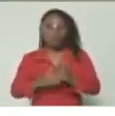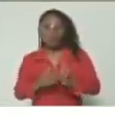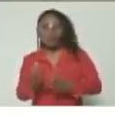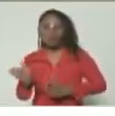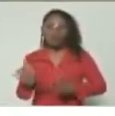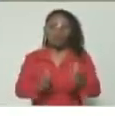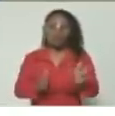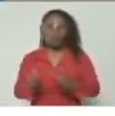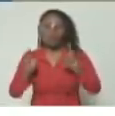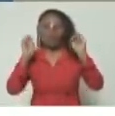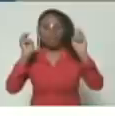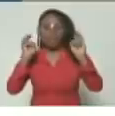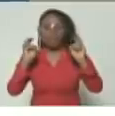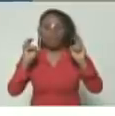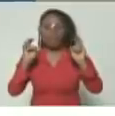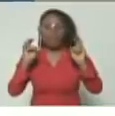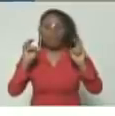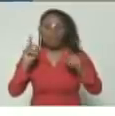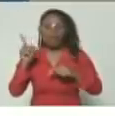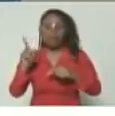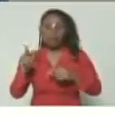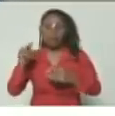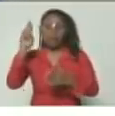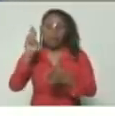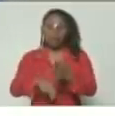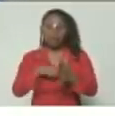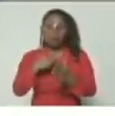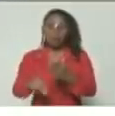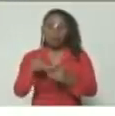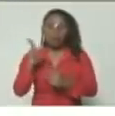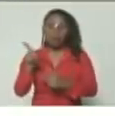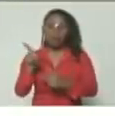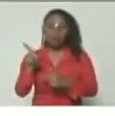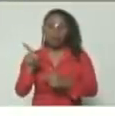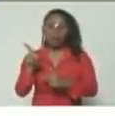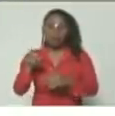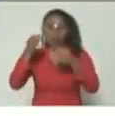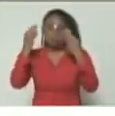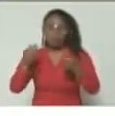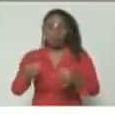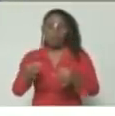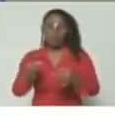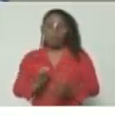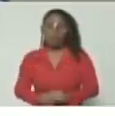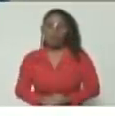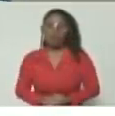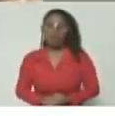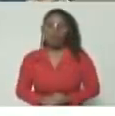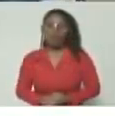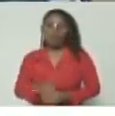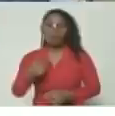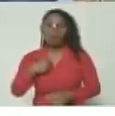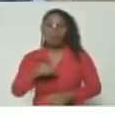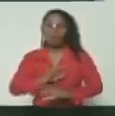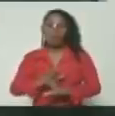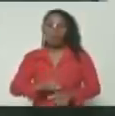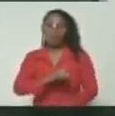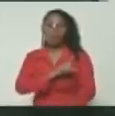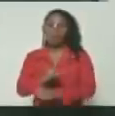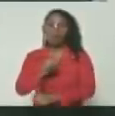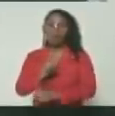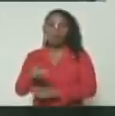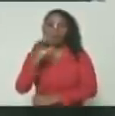pudiera haber con el tema de las alcabalas, eso lo vamos a eliminar inmediatamente, Correa. Ten la seguridad. He dado la orden.